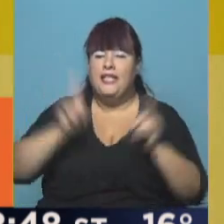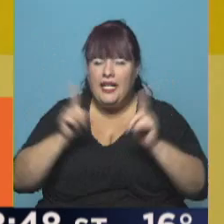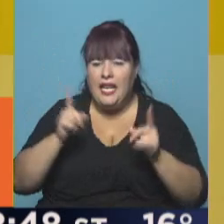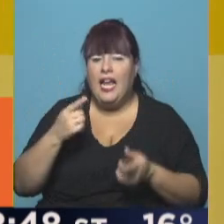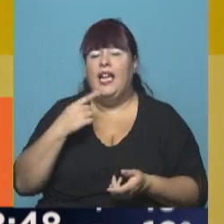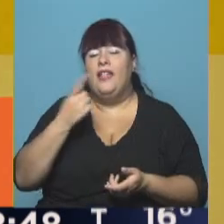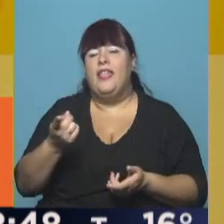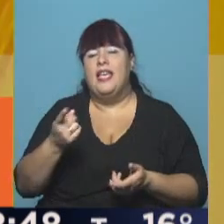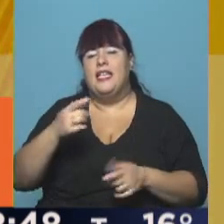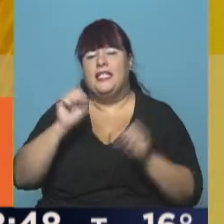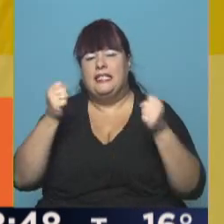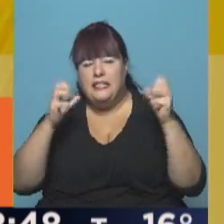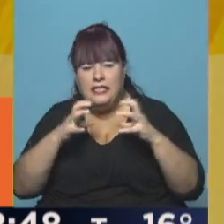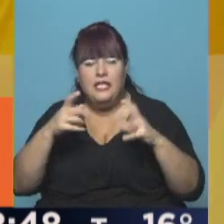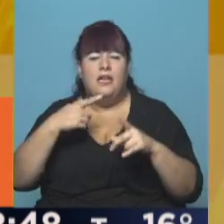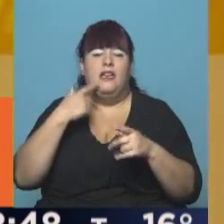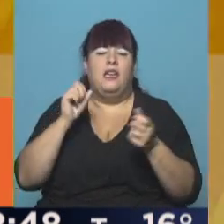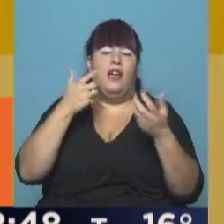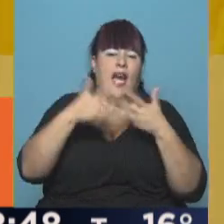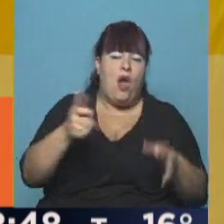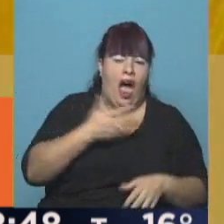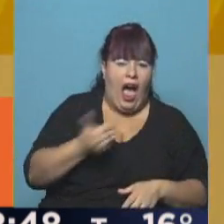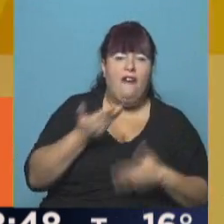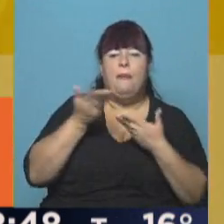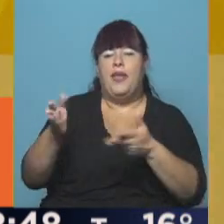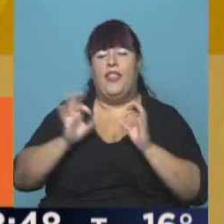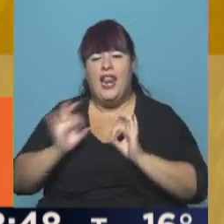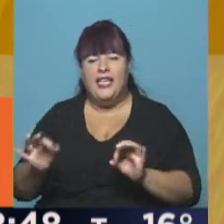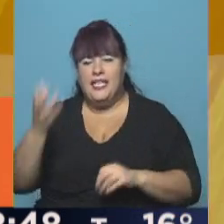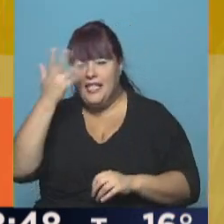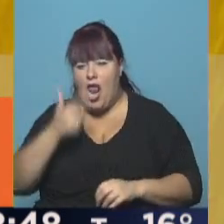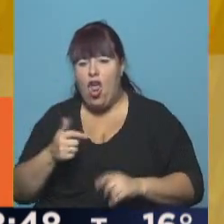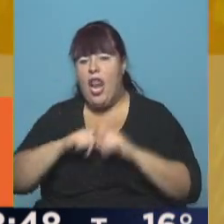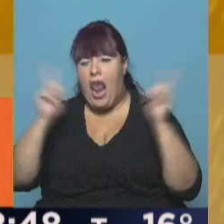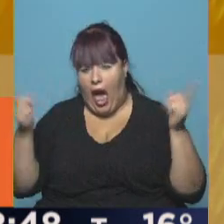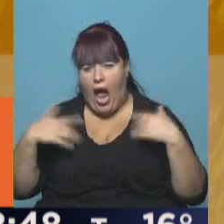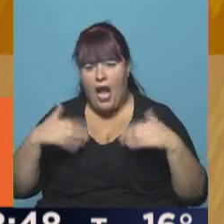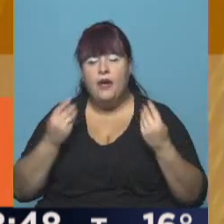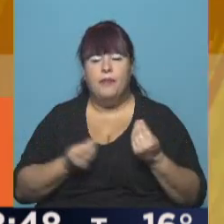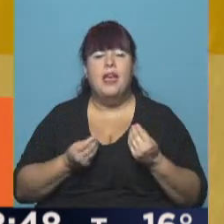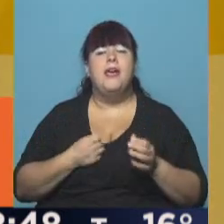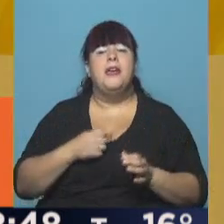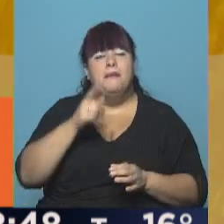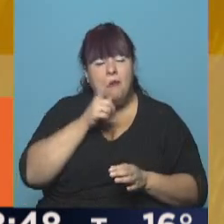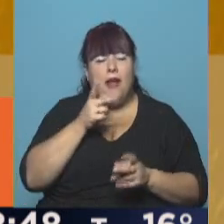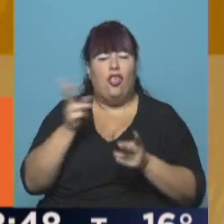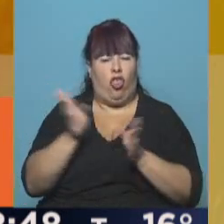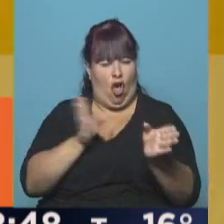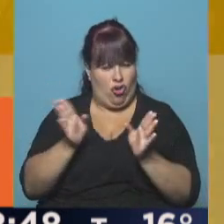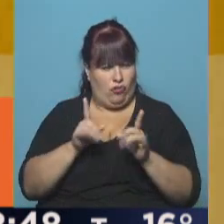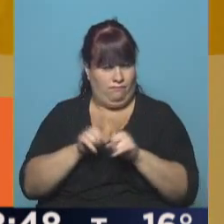habló de un pico de estrés, renunció a la AFA, pidió licencia en San Lorenzo, larga, por cierto. A mí me parece que se dan las dos